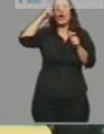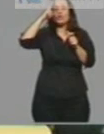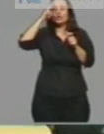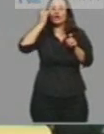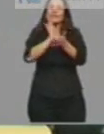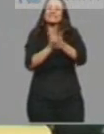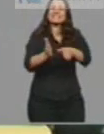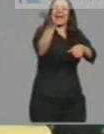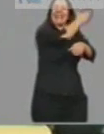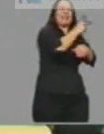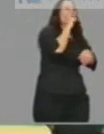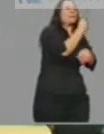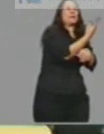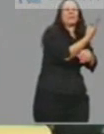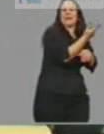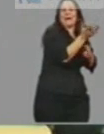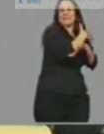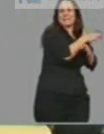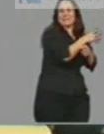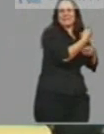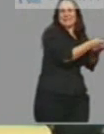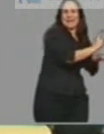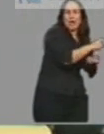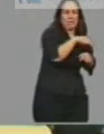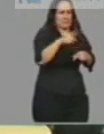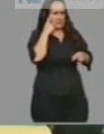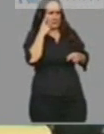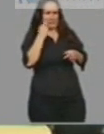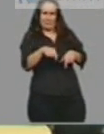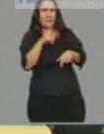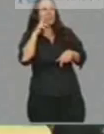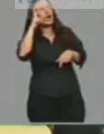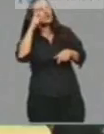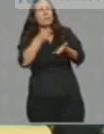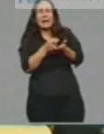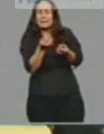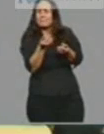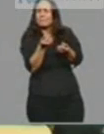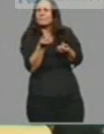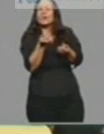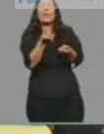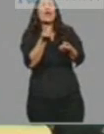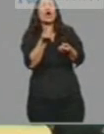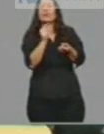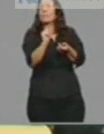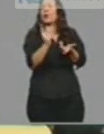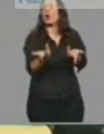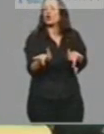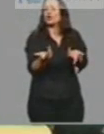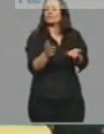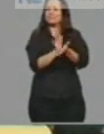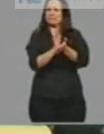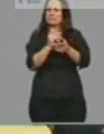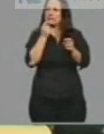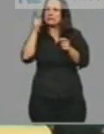defaulteados, valían muy poco, y si se le hace lugar a lo que ellos pretenden, la ganancia